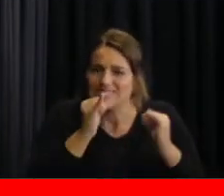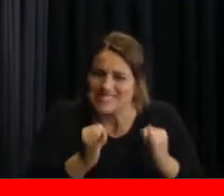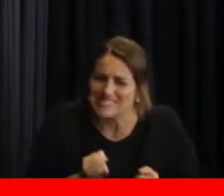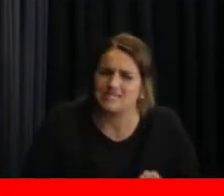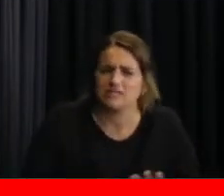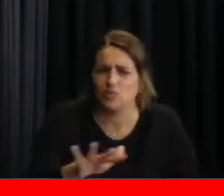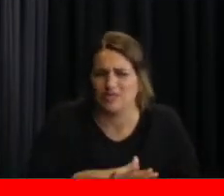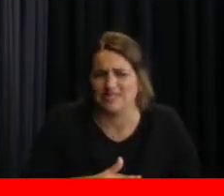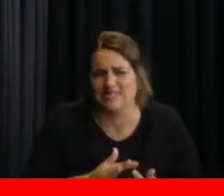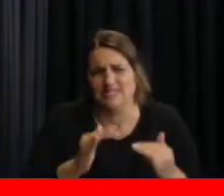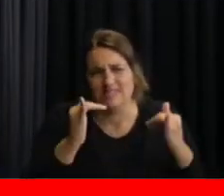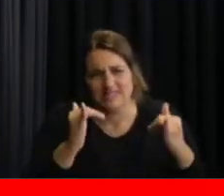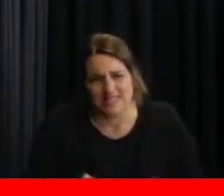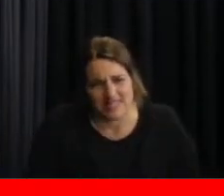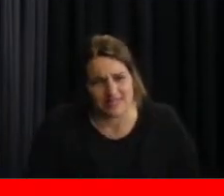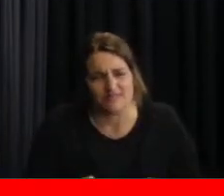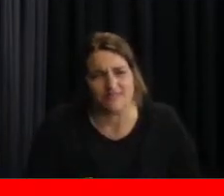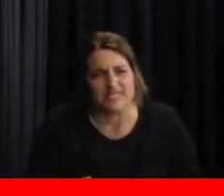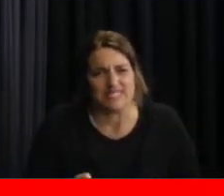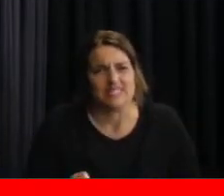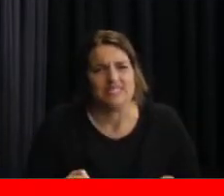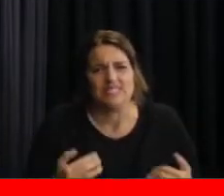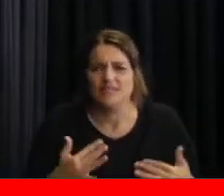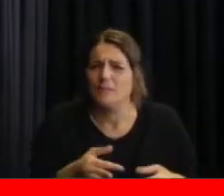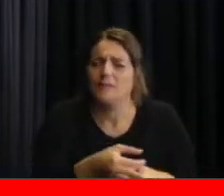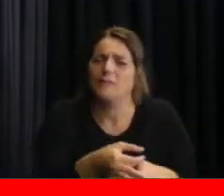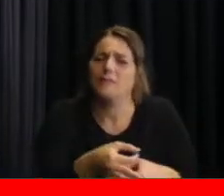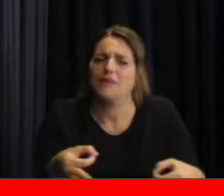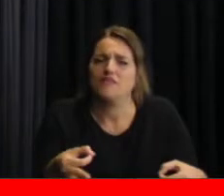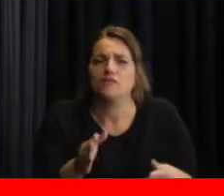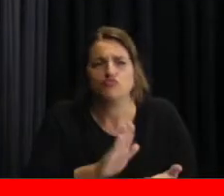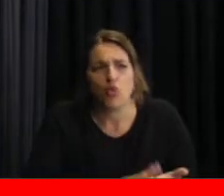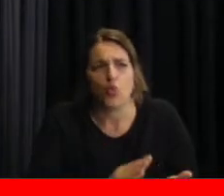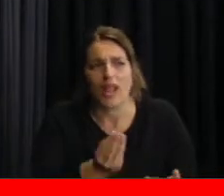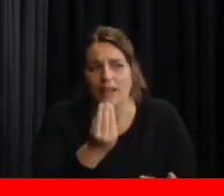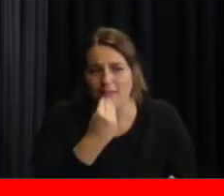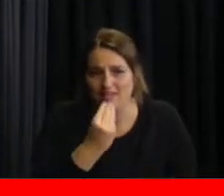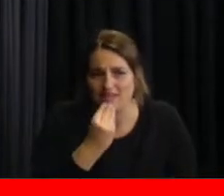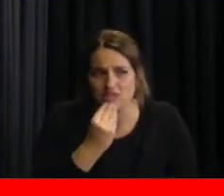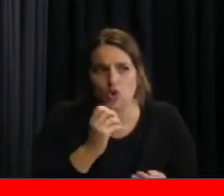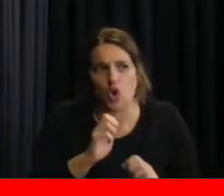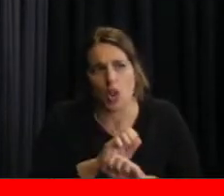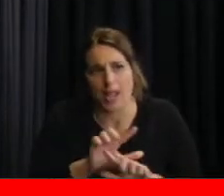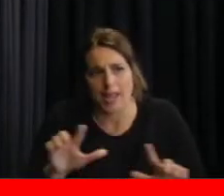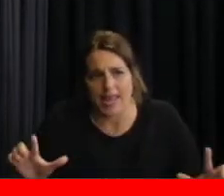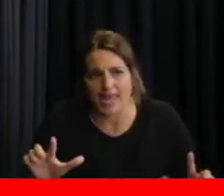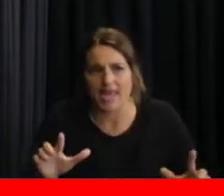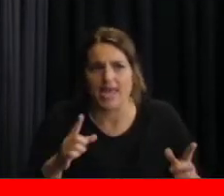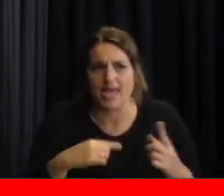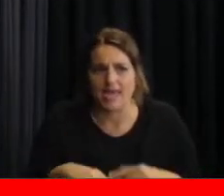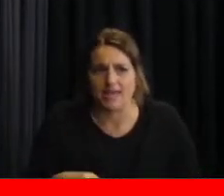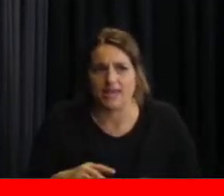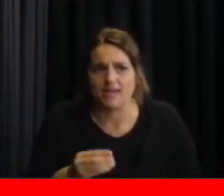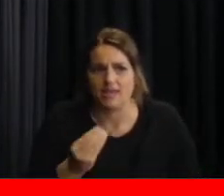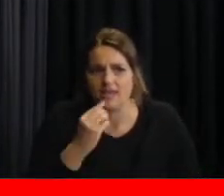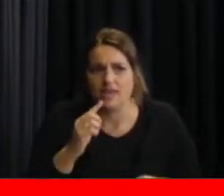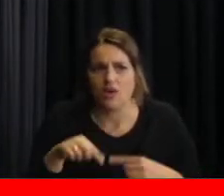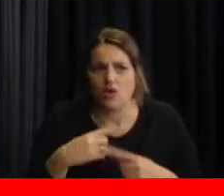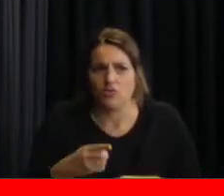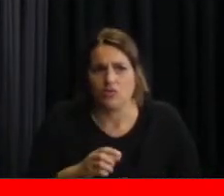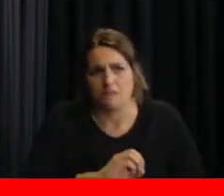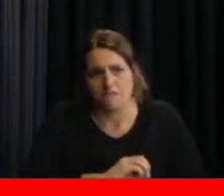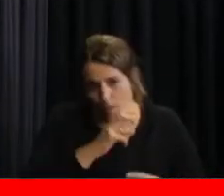condiciones muy buenas de alimentación de salud y de higiene y en otro realmente muy